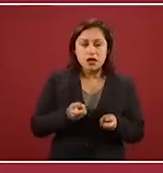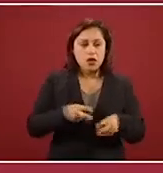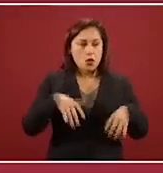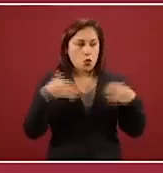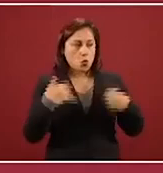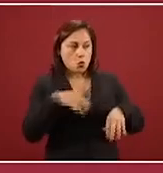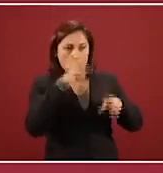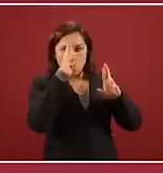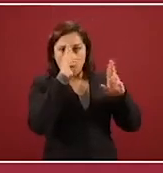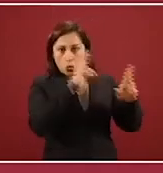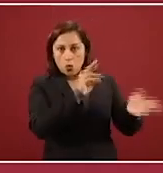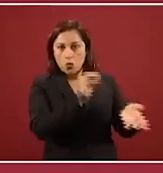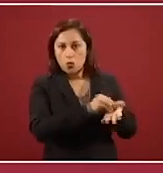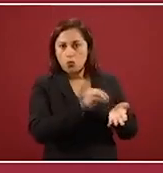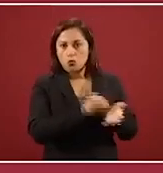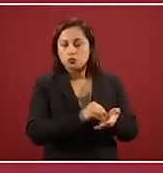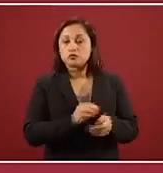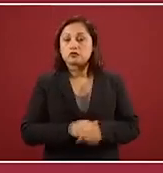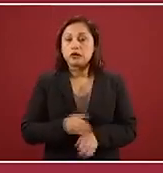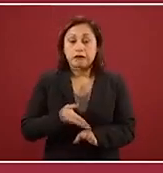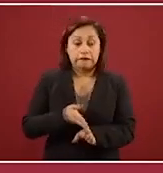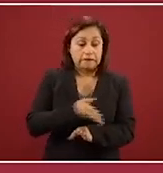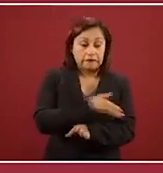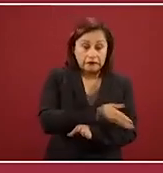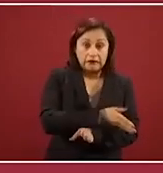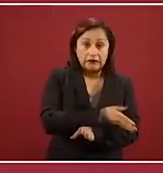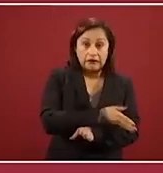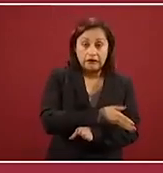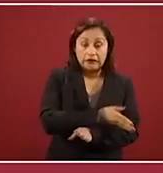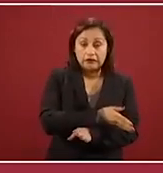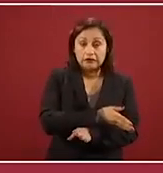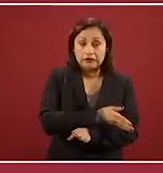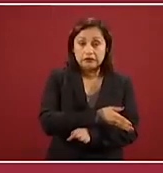Siempre usaba yo en los discursos